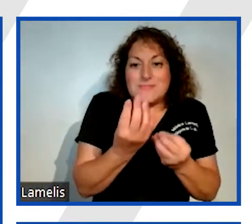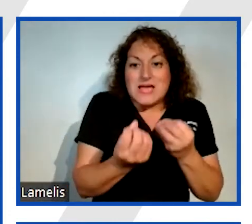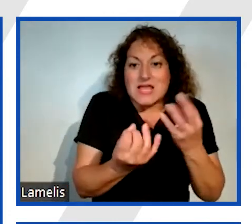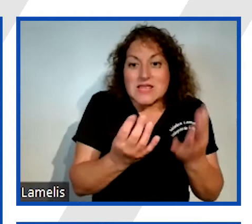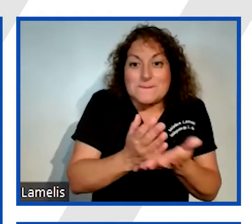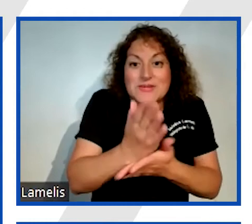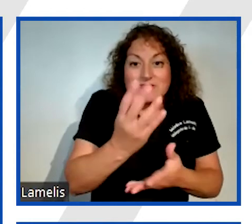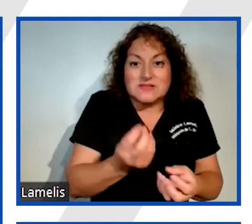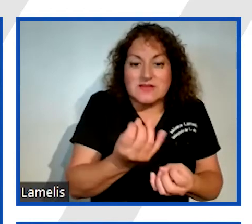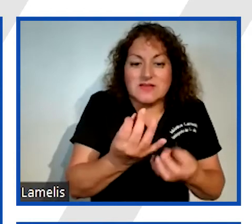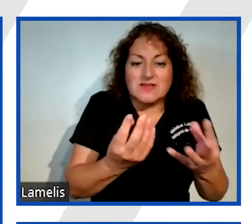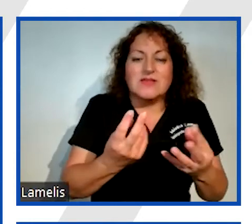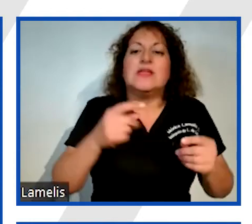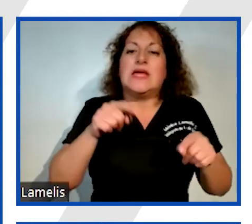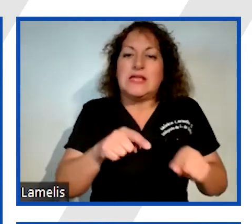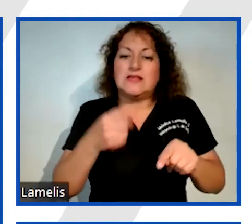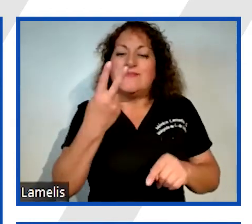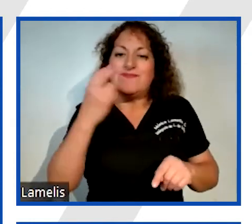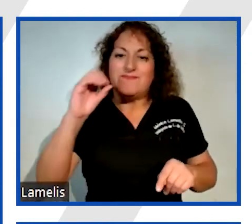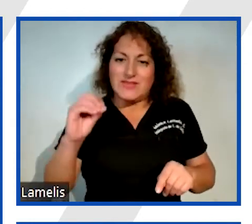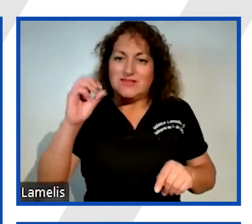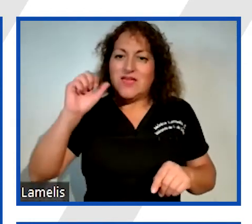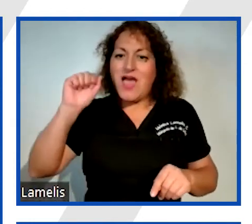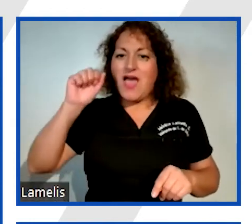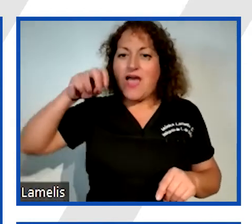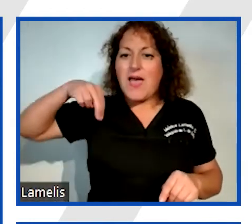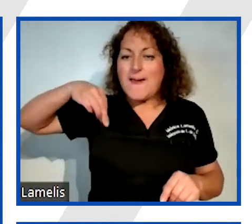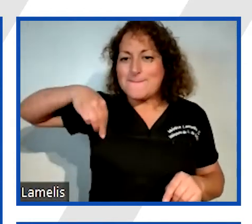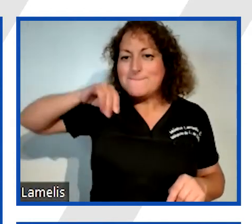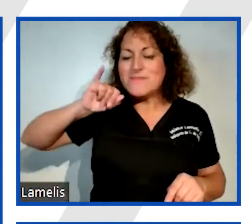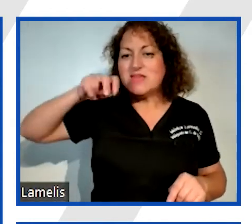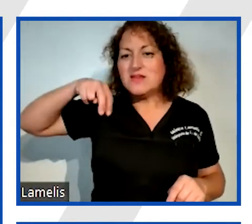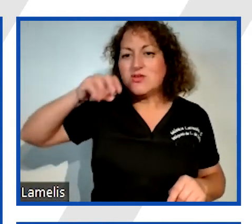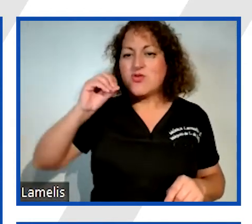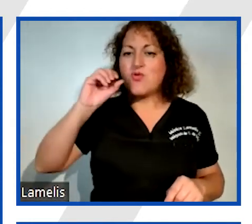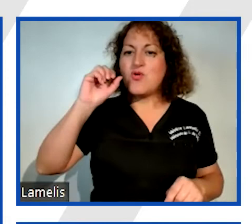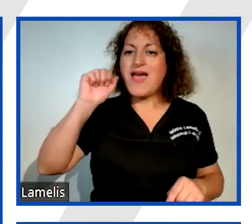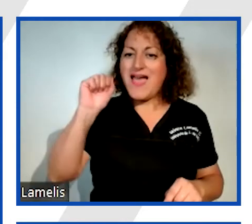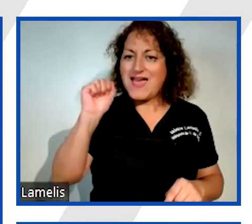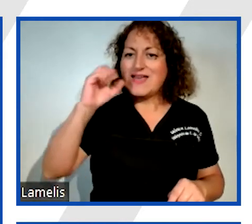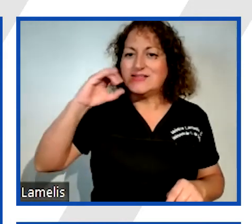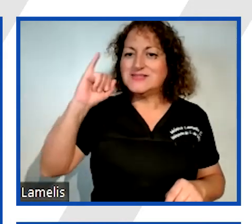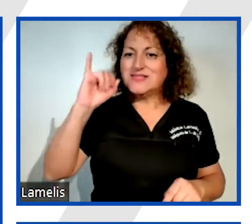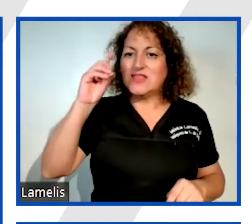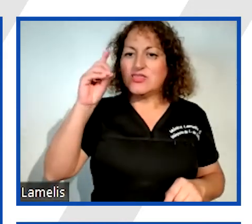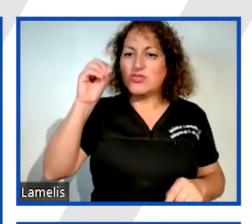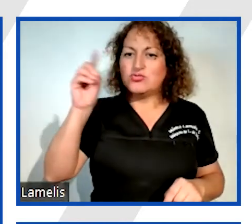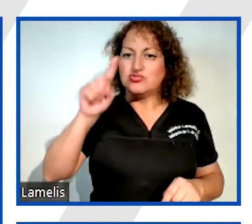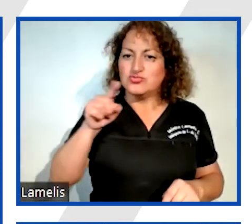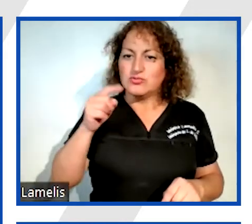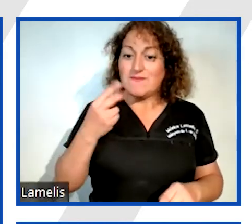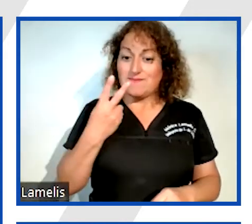los 20 aminoácidos primordiales cuando les hablaba de las biomoléculas estos 20 de estos 20 aminoácidos estamos todos nosotros hecho o